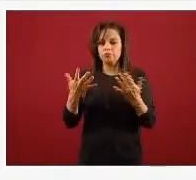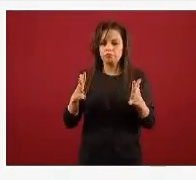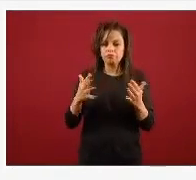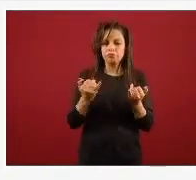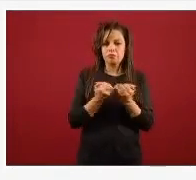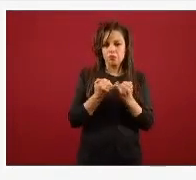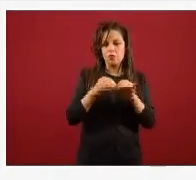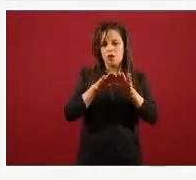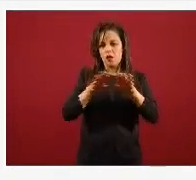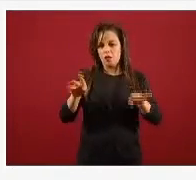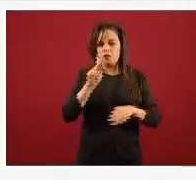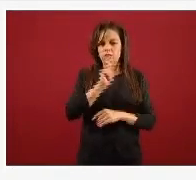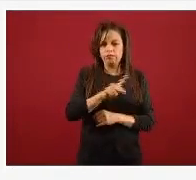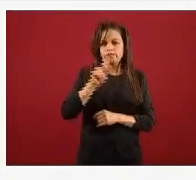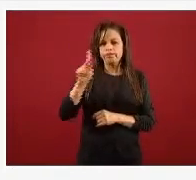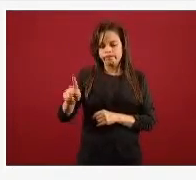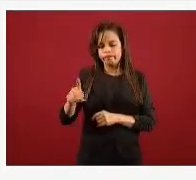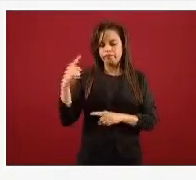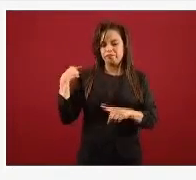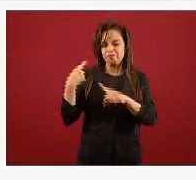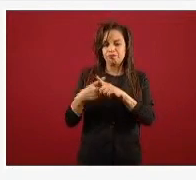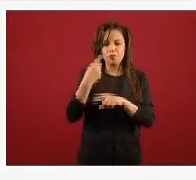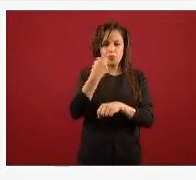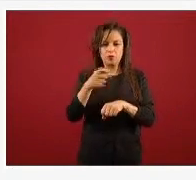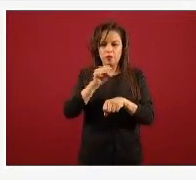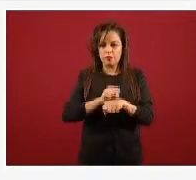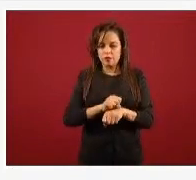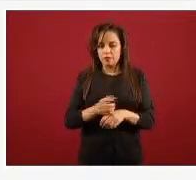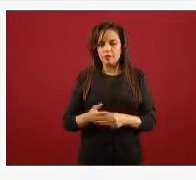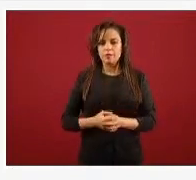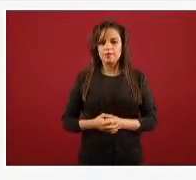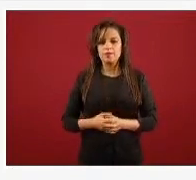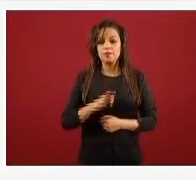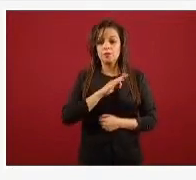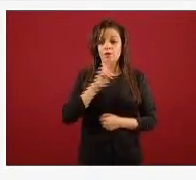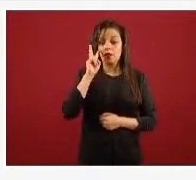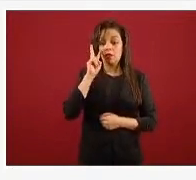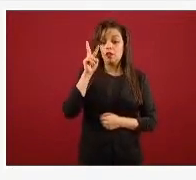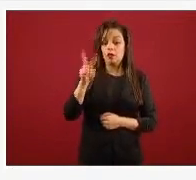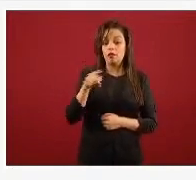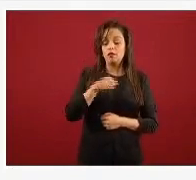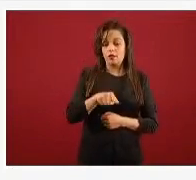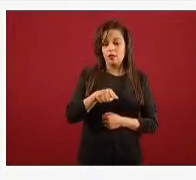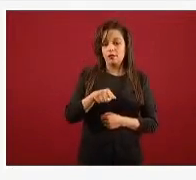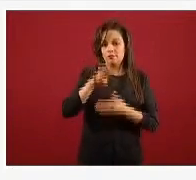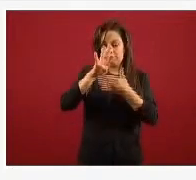esa manera durante la última semana, y pueden ver también la distribución en la